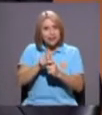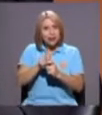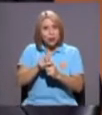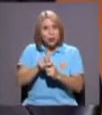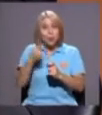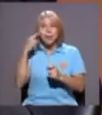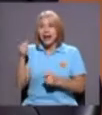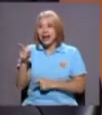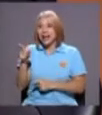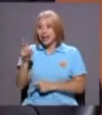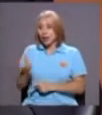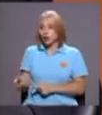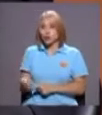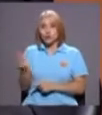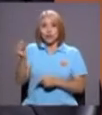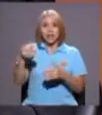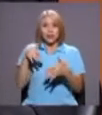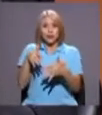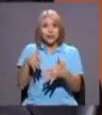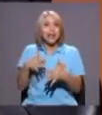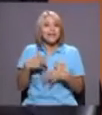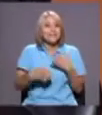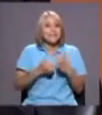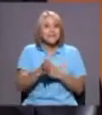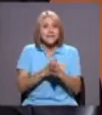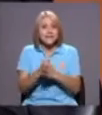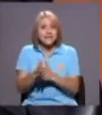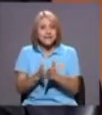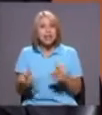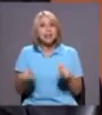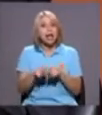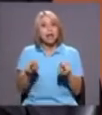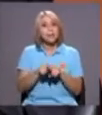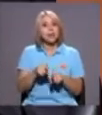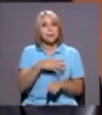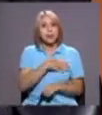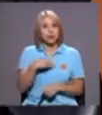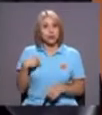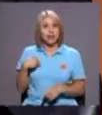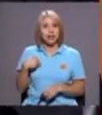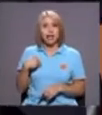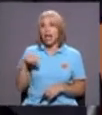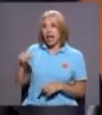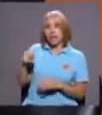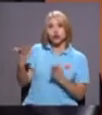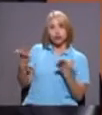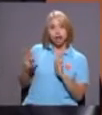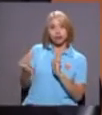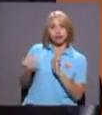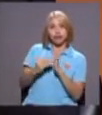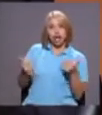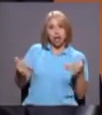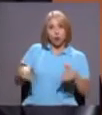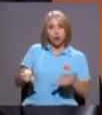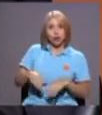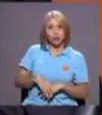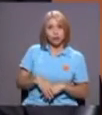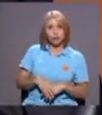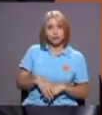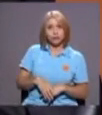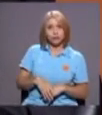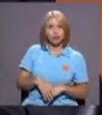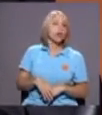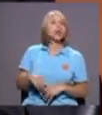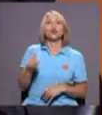ilusionen a los muchachos. Me gustaría también, y están en el acuerdo, quiero decir, no son cosas que no